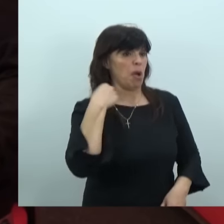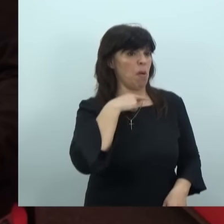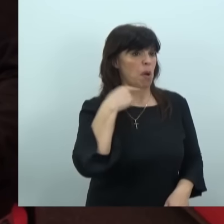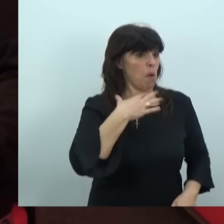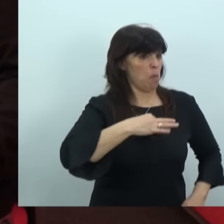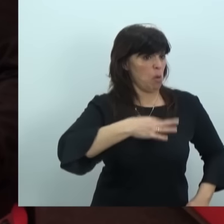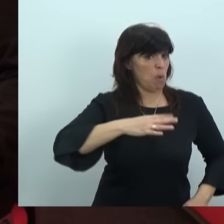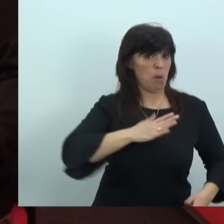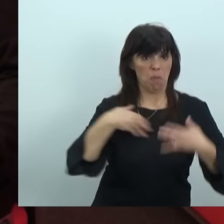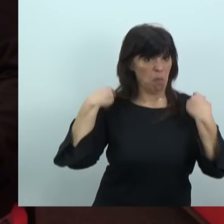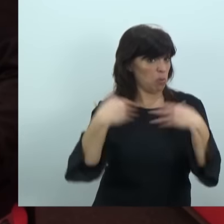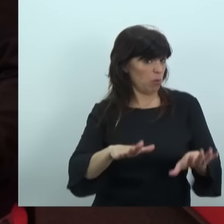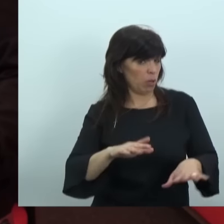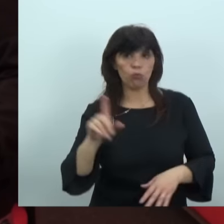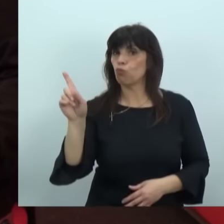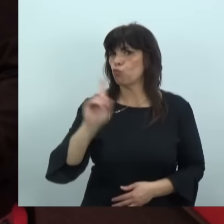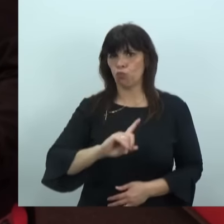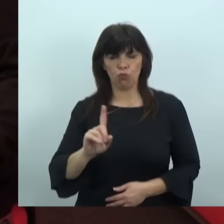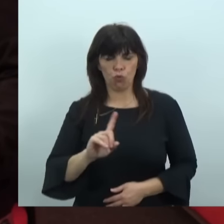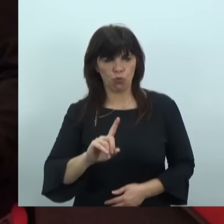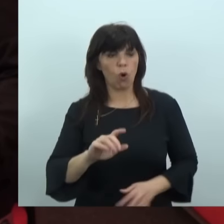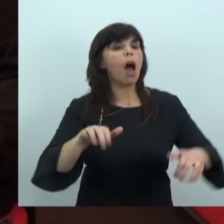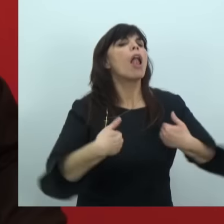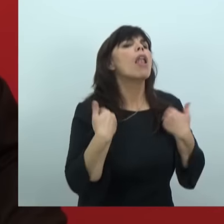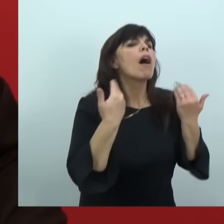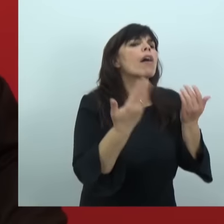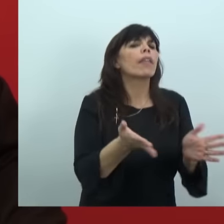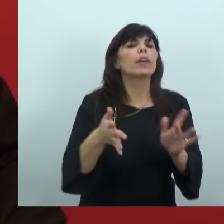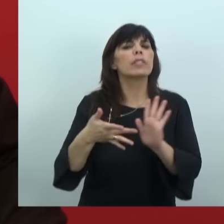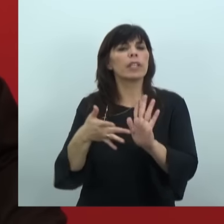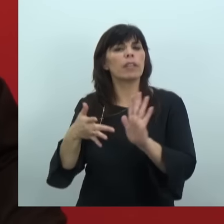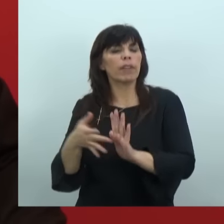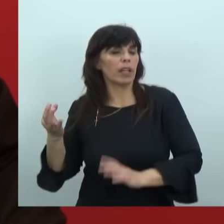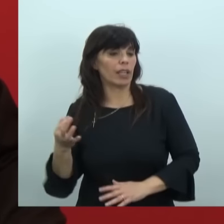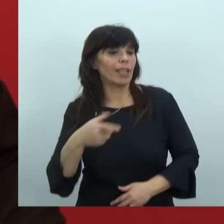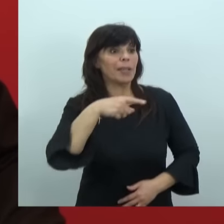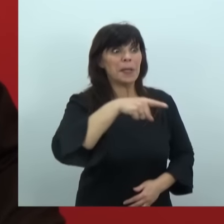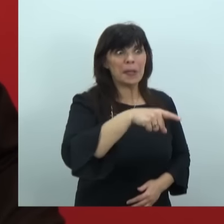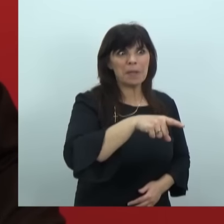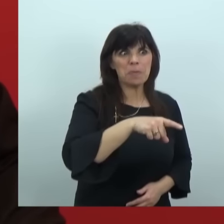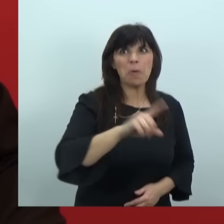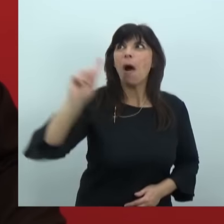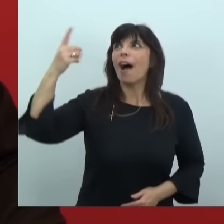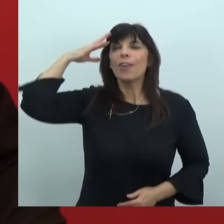La gracia es el cheque en blanco para creerle a Dios para cosas buenas.